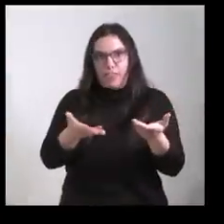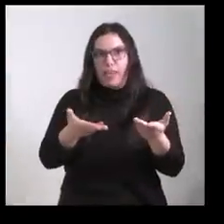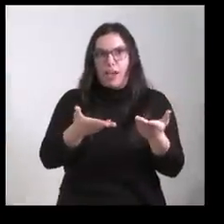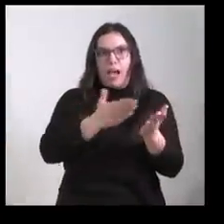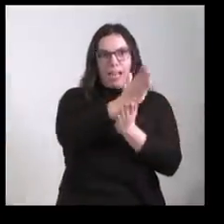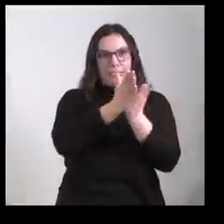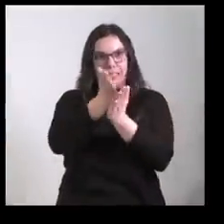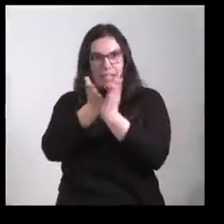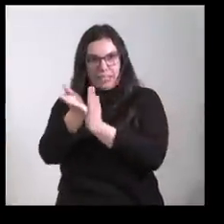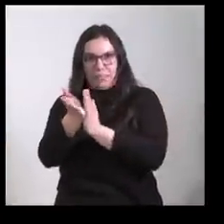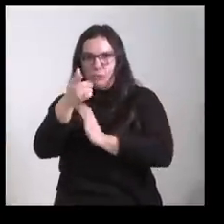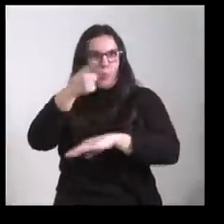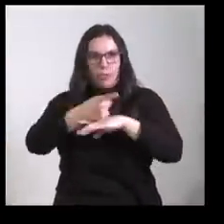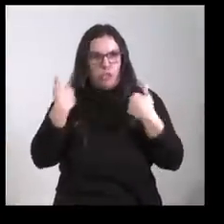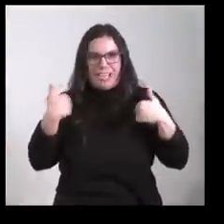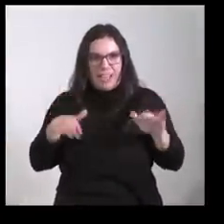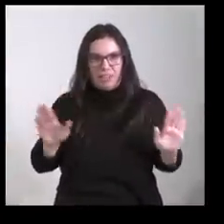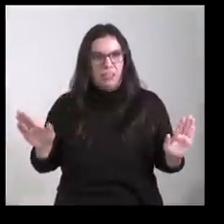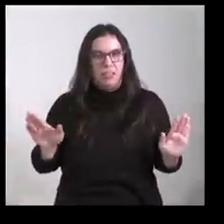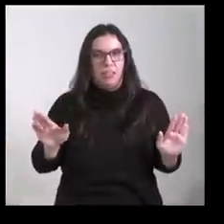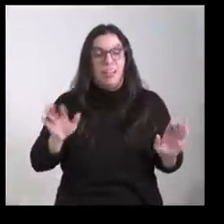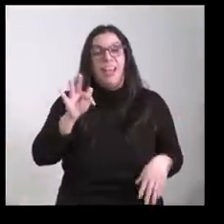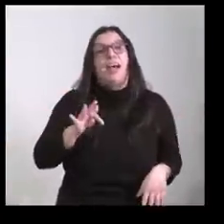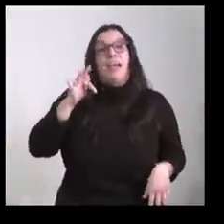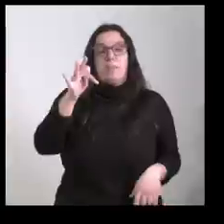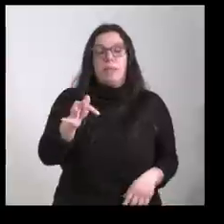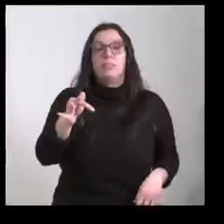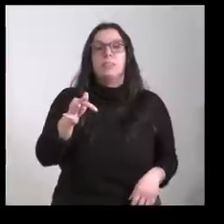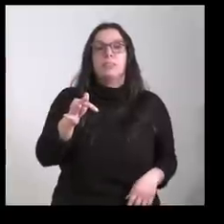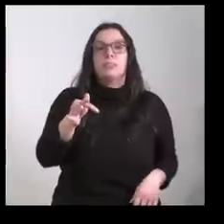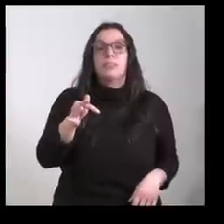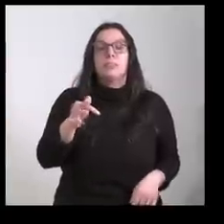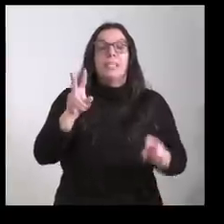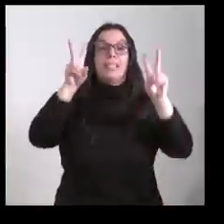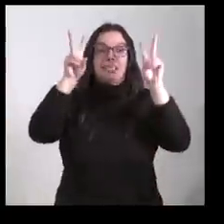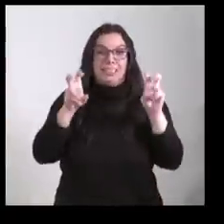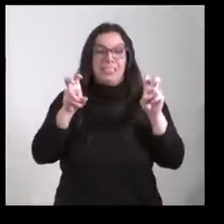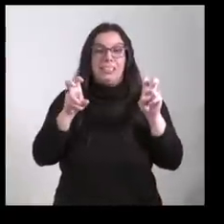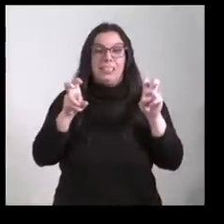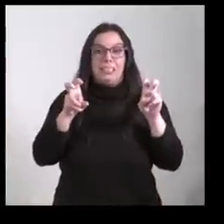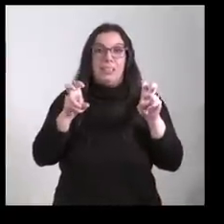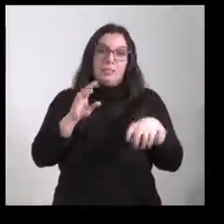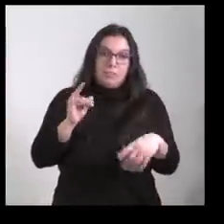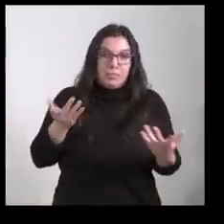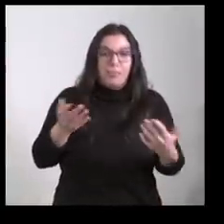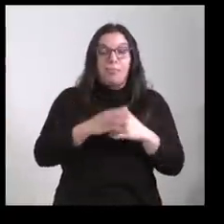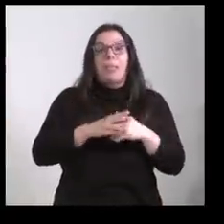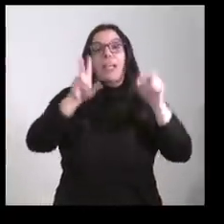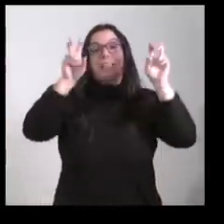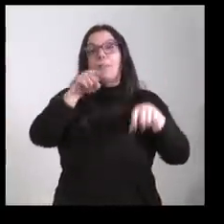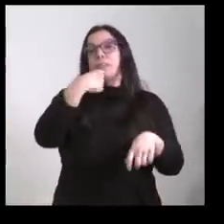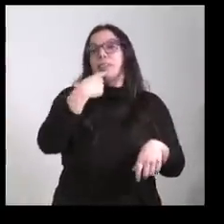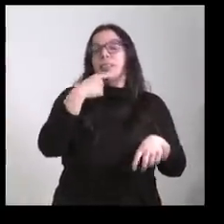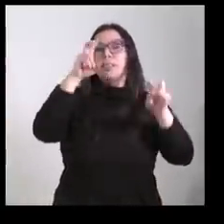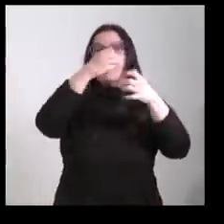de alternativas eso es obligatorio por otro por otro lado en el tema de que ha dicho de Sí sí en el tema que ha dicho de